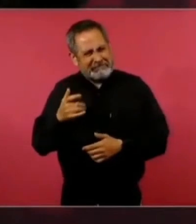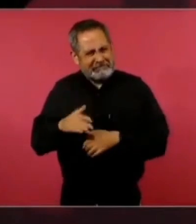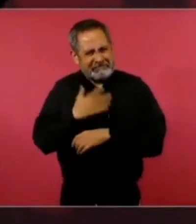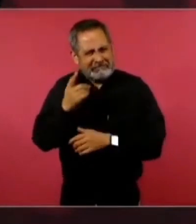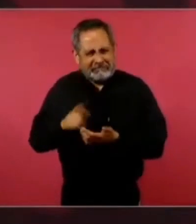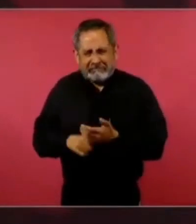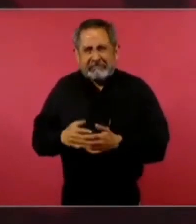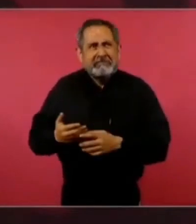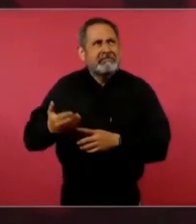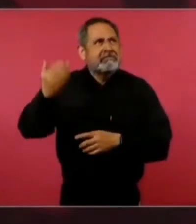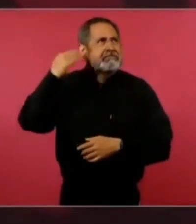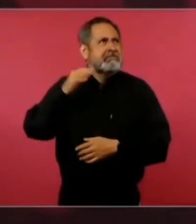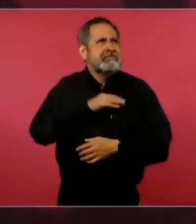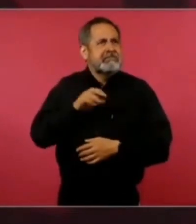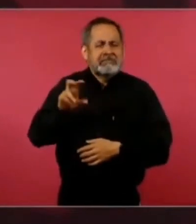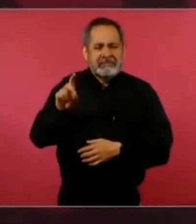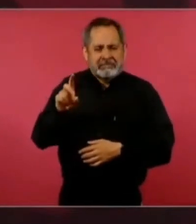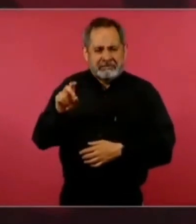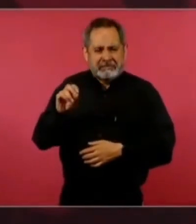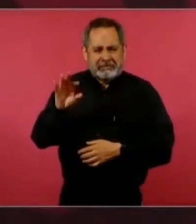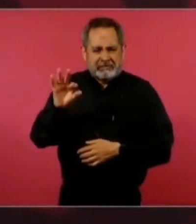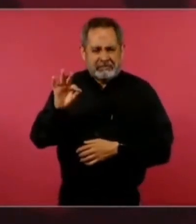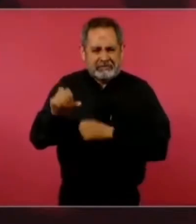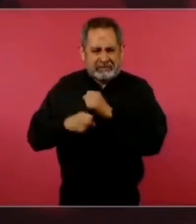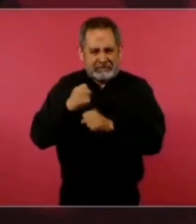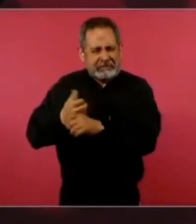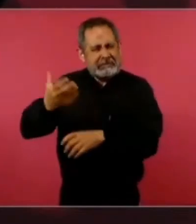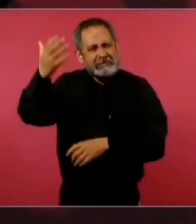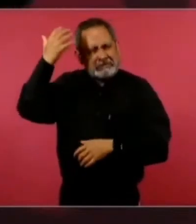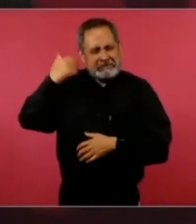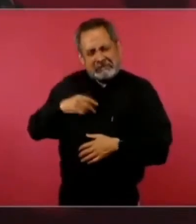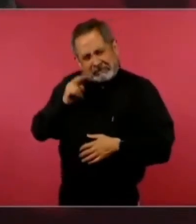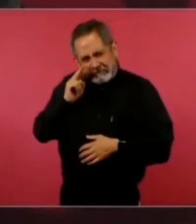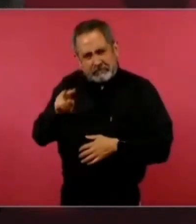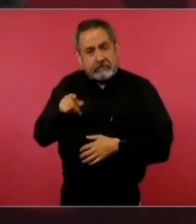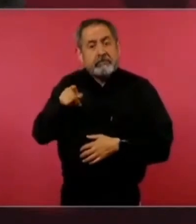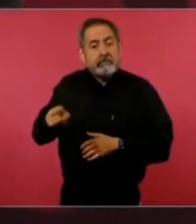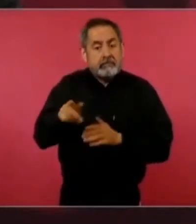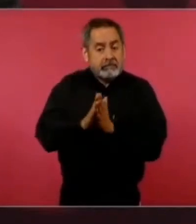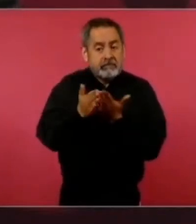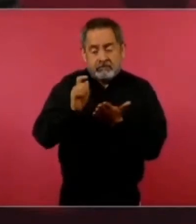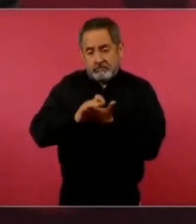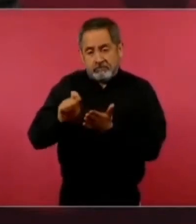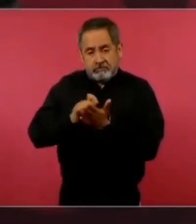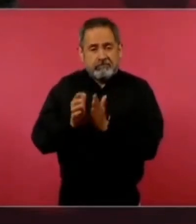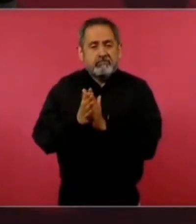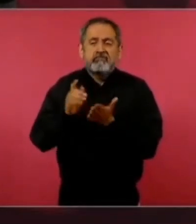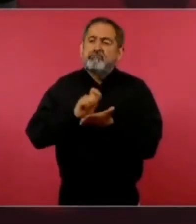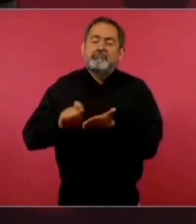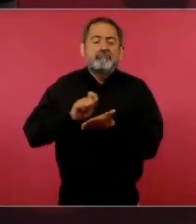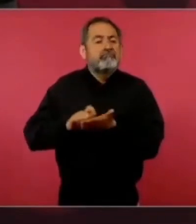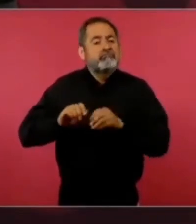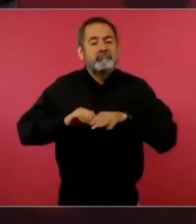hace 30, 40 años, cuando nadie hablaba de eso, él escribió un libro